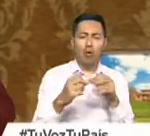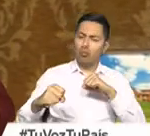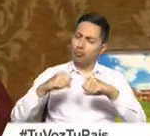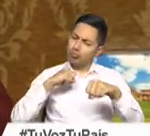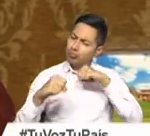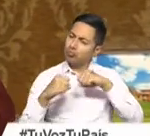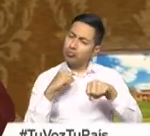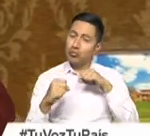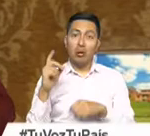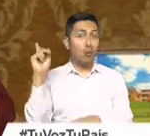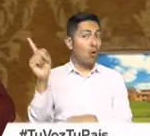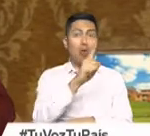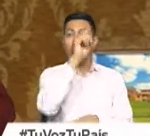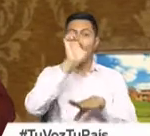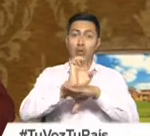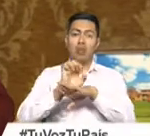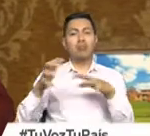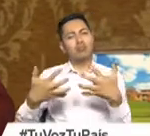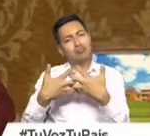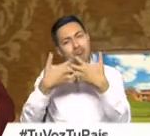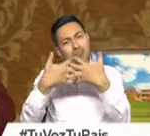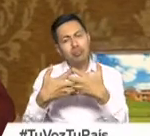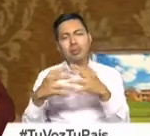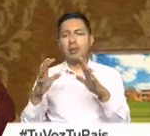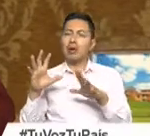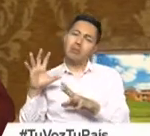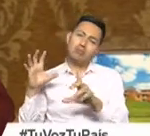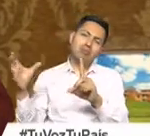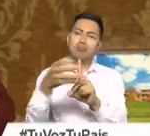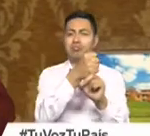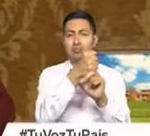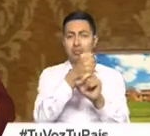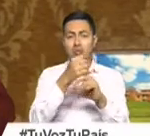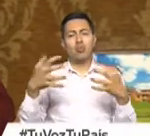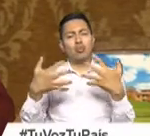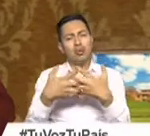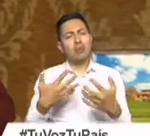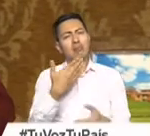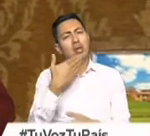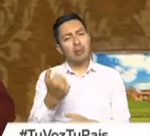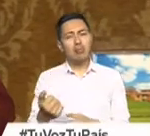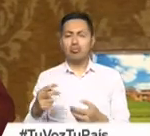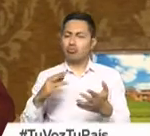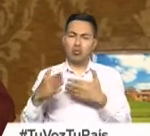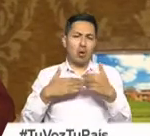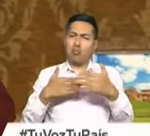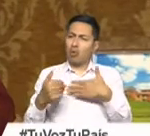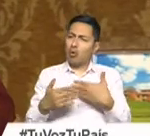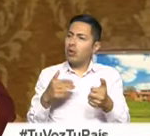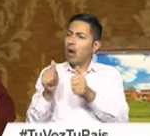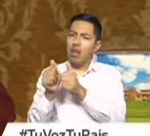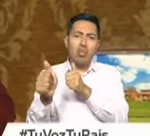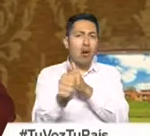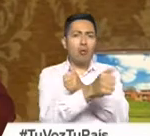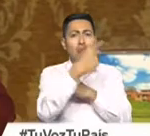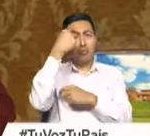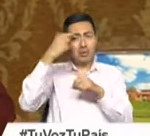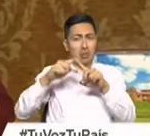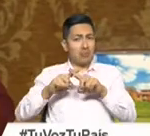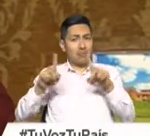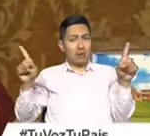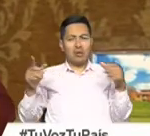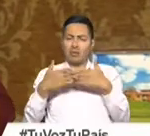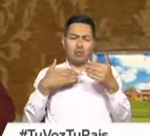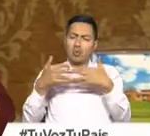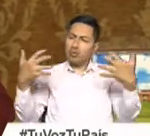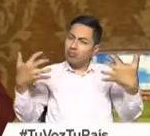nacional, juntas lo vamos a lograr. Unidos es como podemos hacerlo mejor. No importa que cada una piense diferente, pero lo